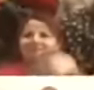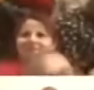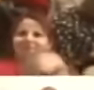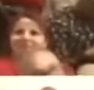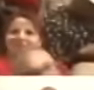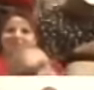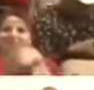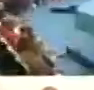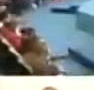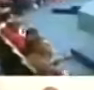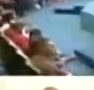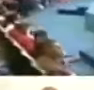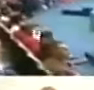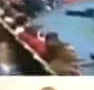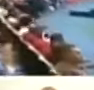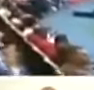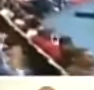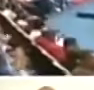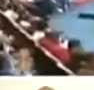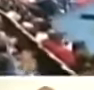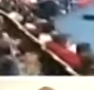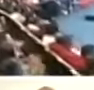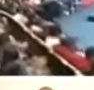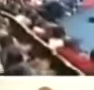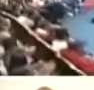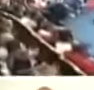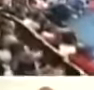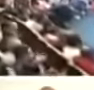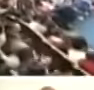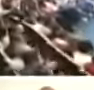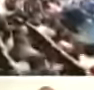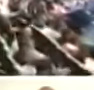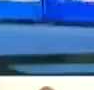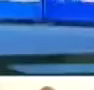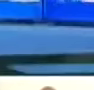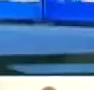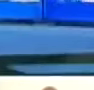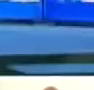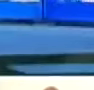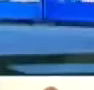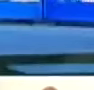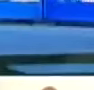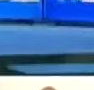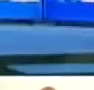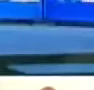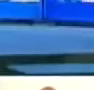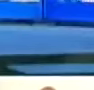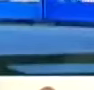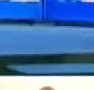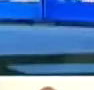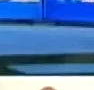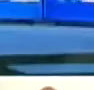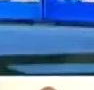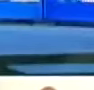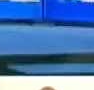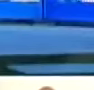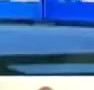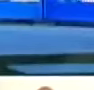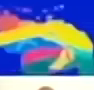¡Que llegue el 3 de diciembre ya para hacer historia, para escribir nuestra nueva